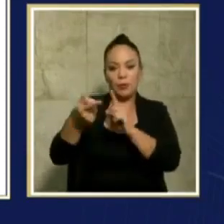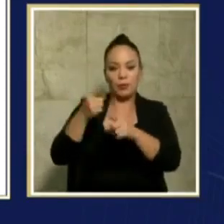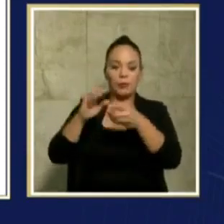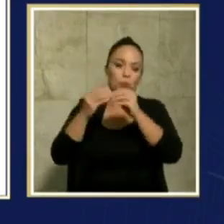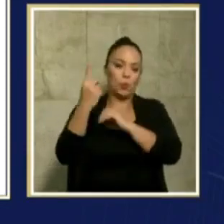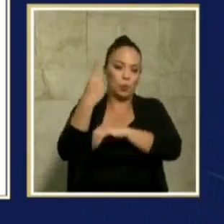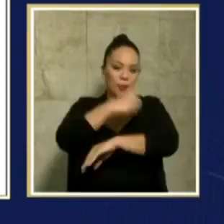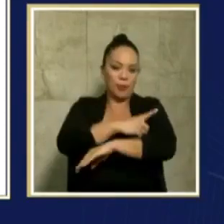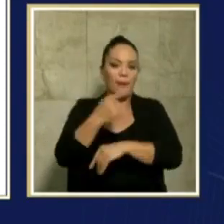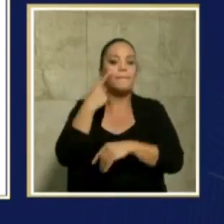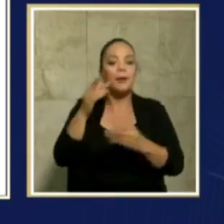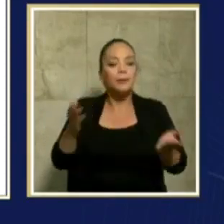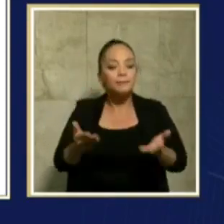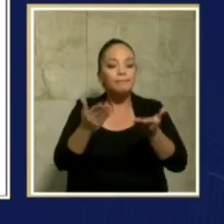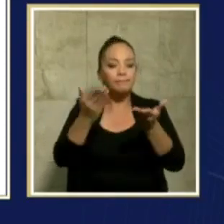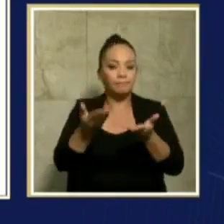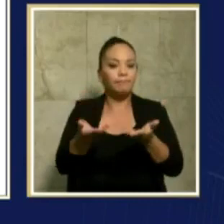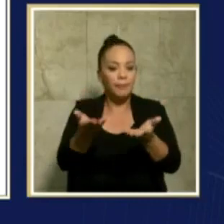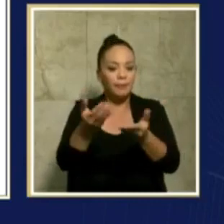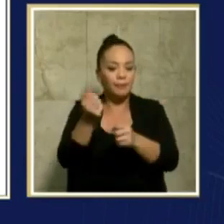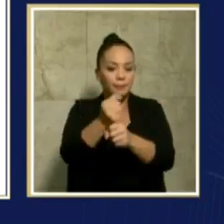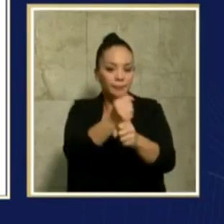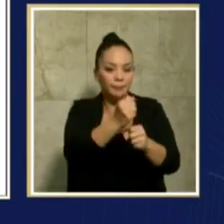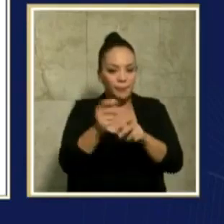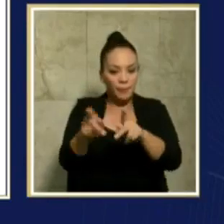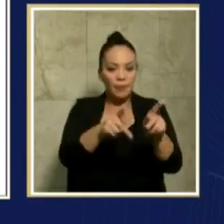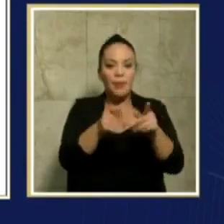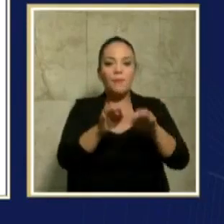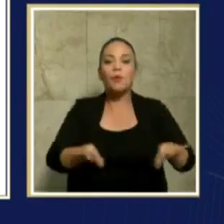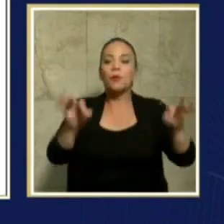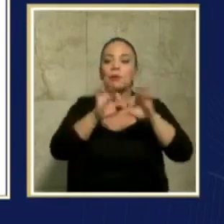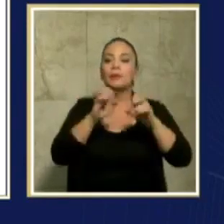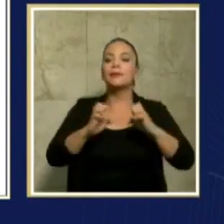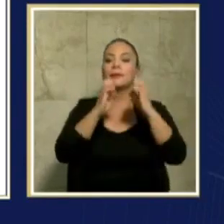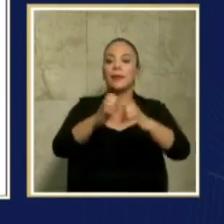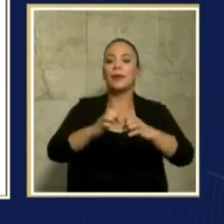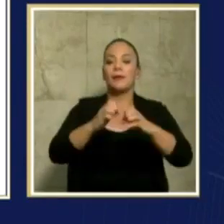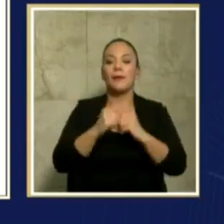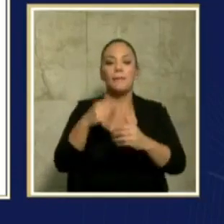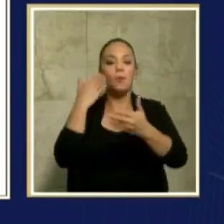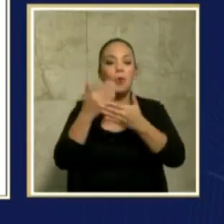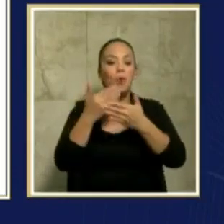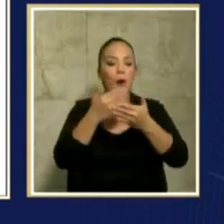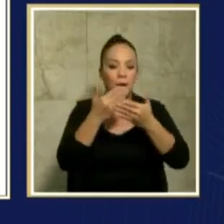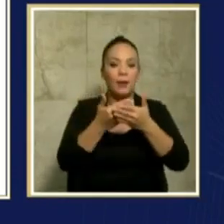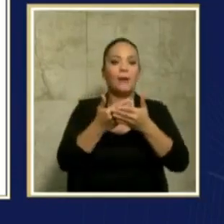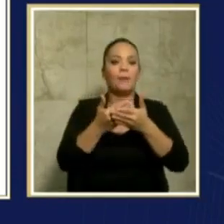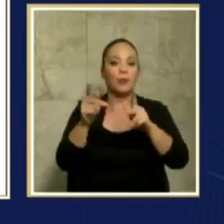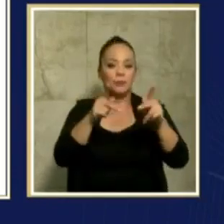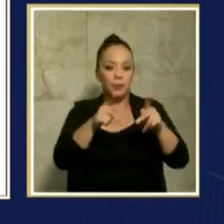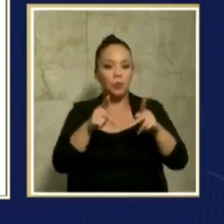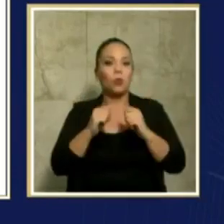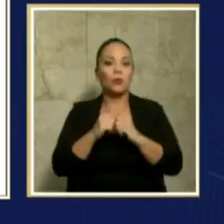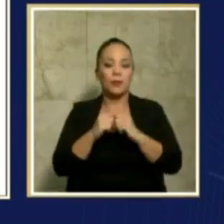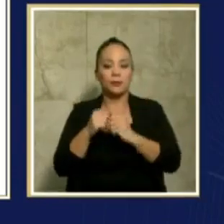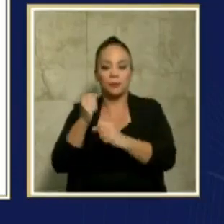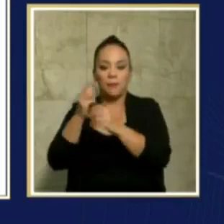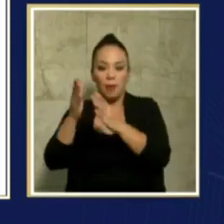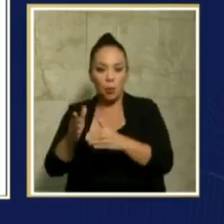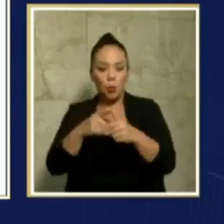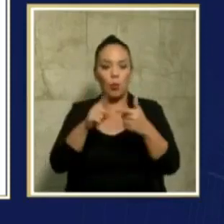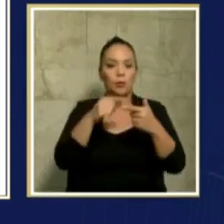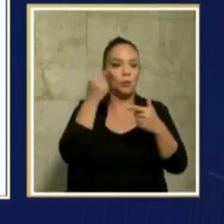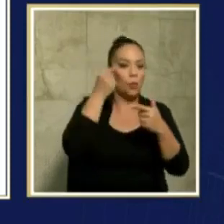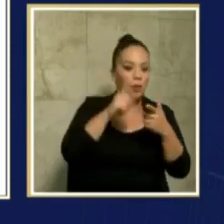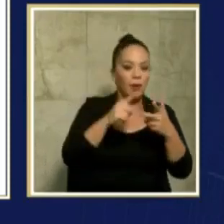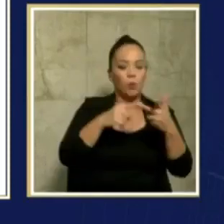el empleo de la gente. Muy importante, insisto, es una estrategia aprobada por los sectores, trabajadores, empleadores, gobierno, por